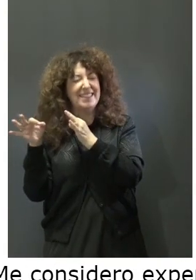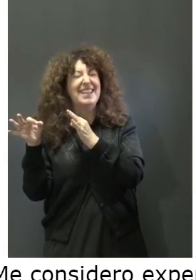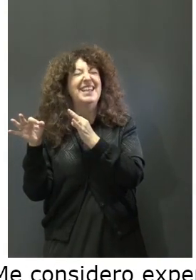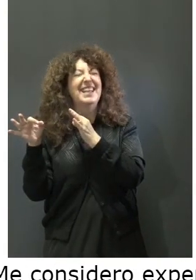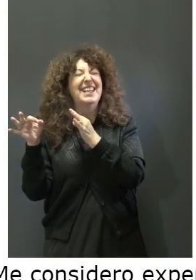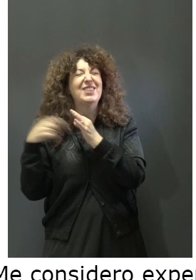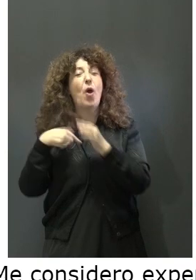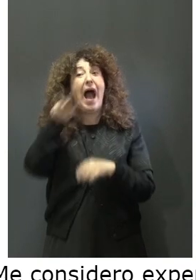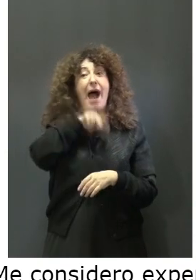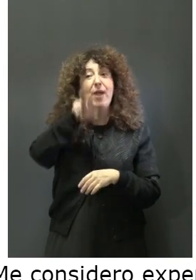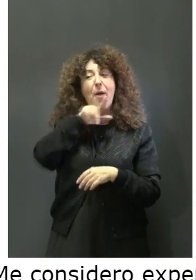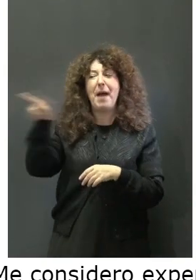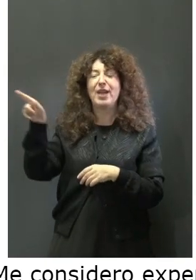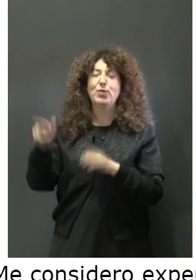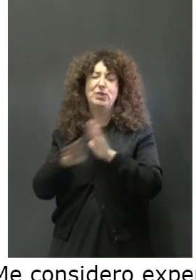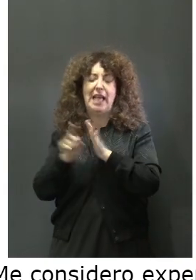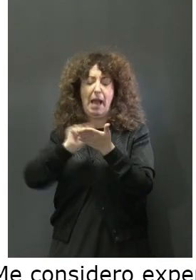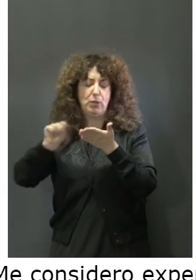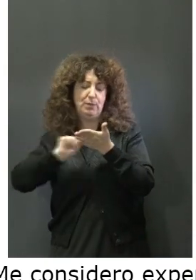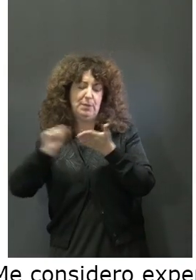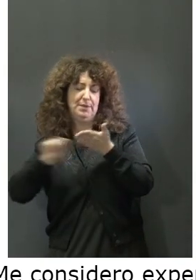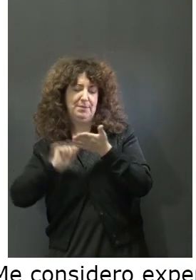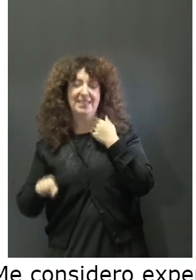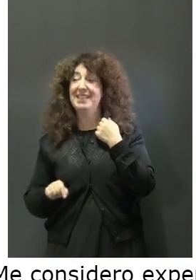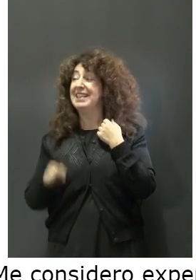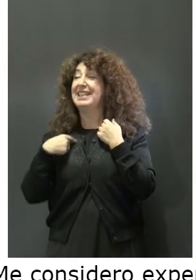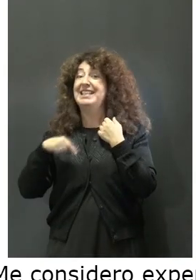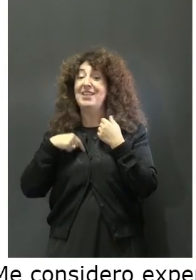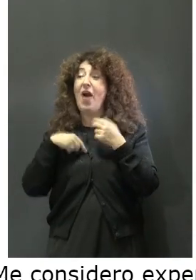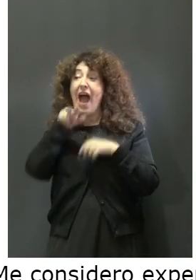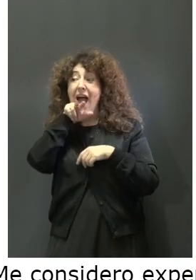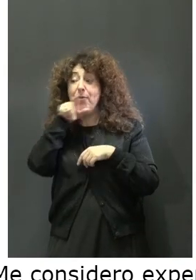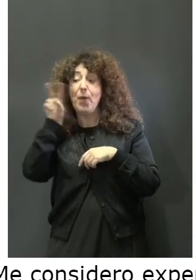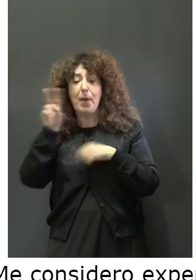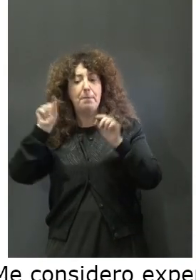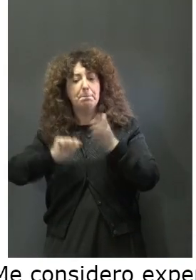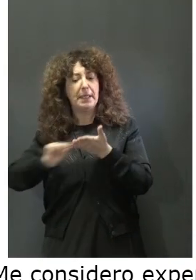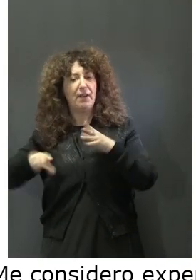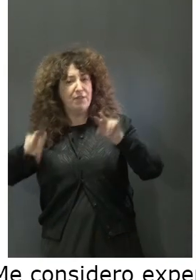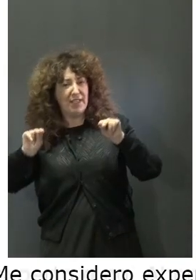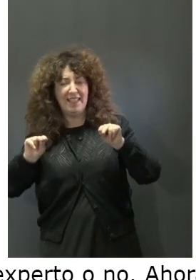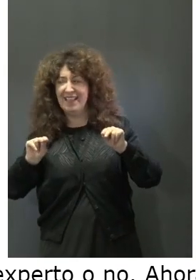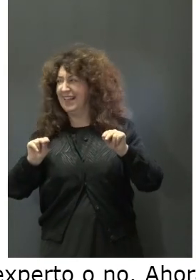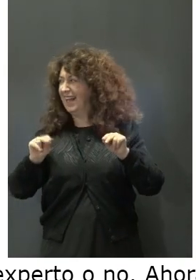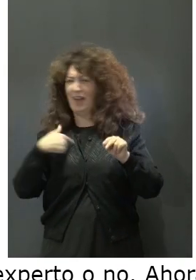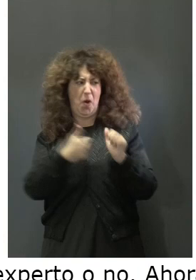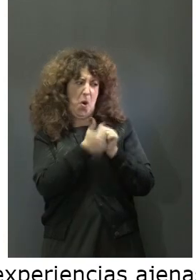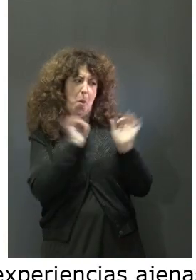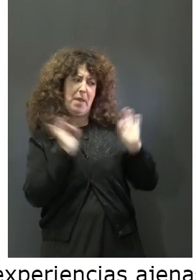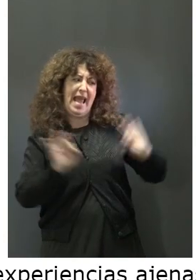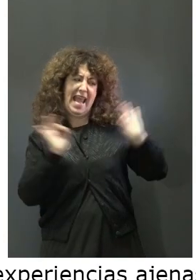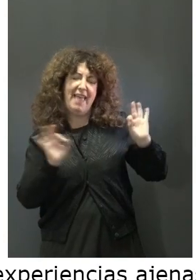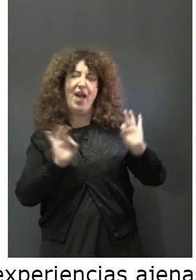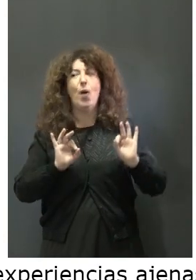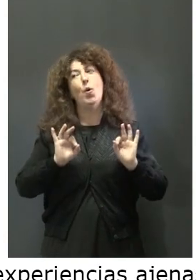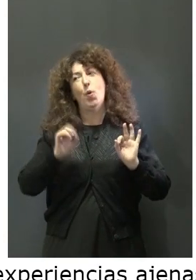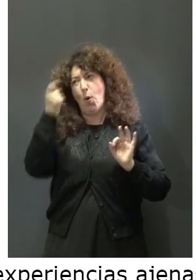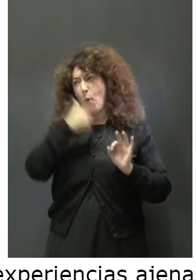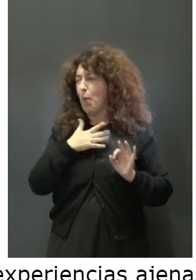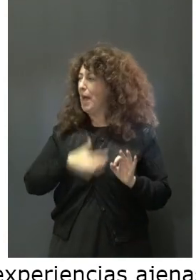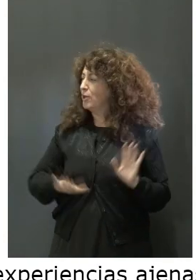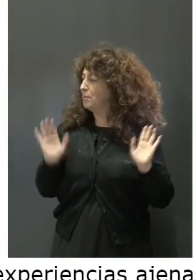apuntar. Vamos, Yo hablo, cuando te veo que te paras, digo, ya me toca parar. ¿No te ha copiado? Bueno, menos mal así. No, Pues,